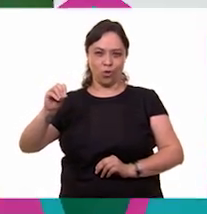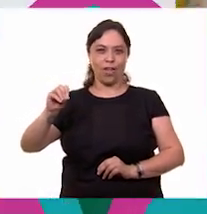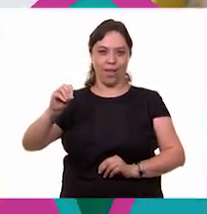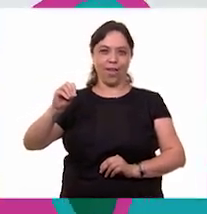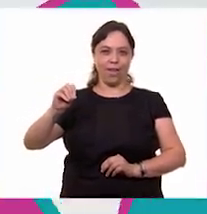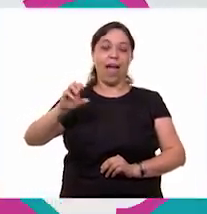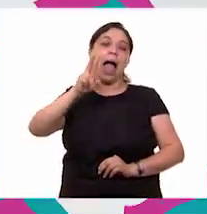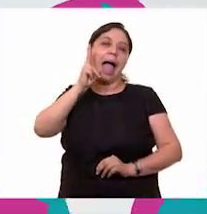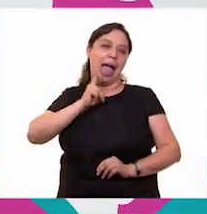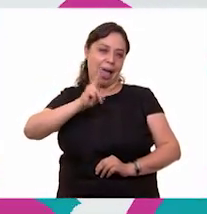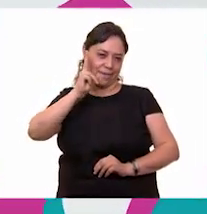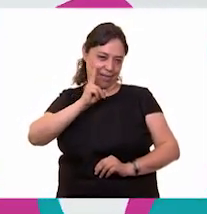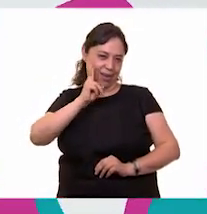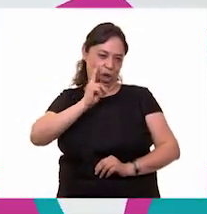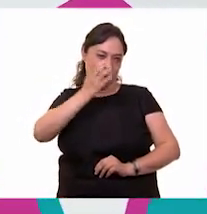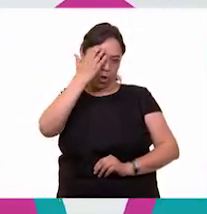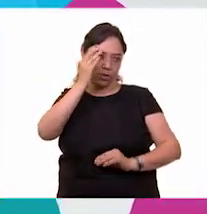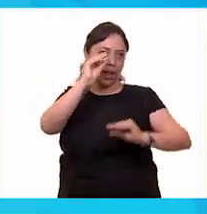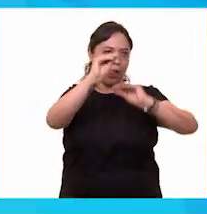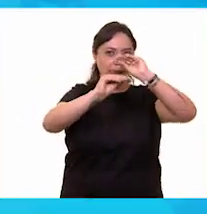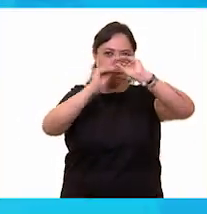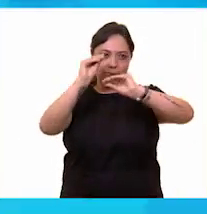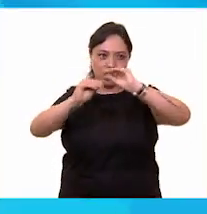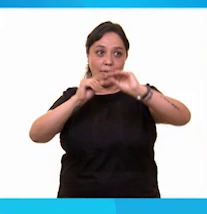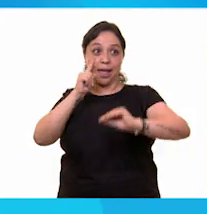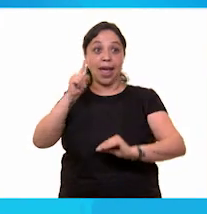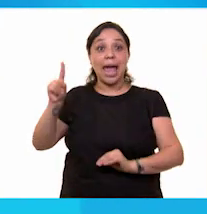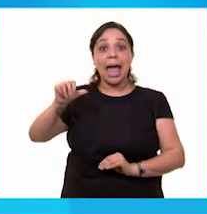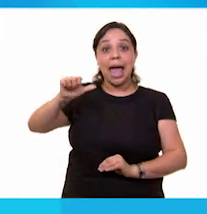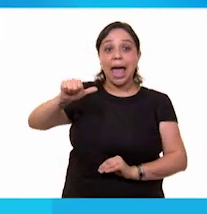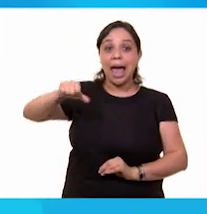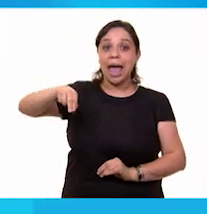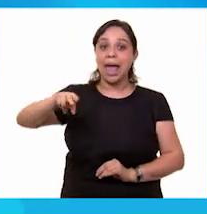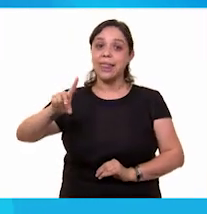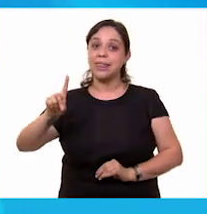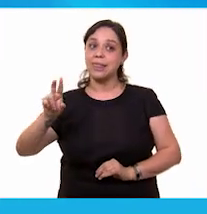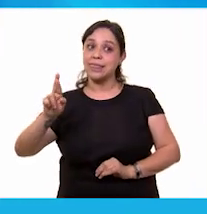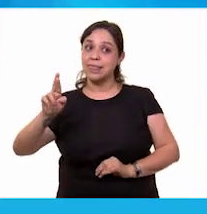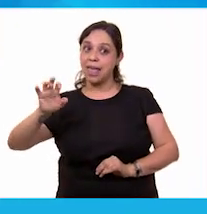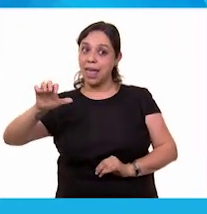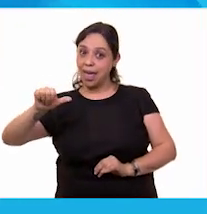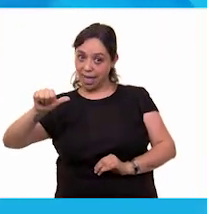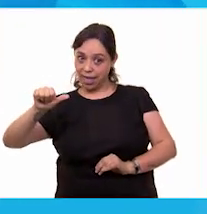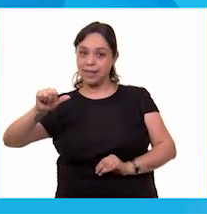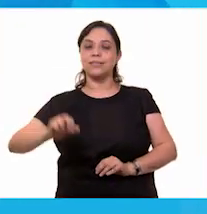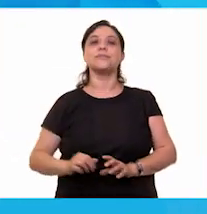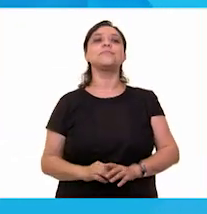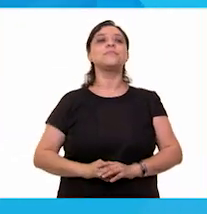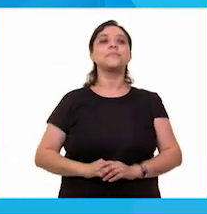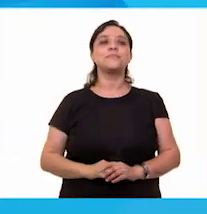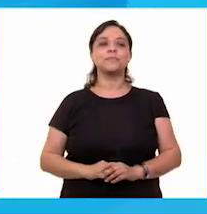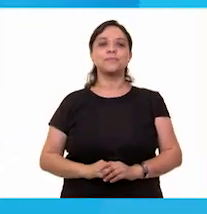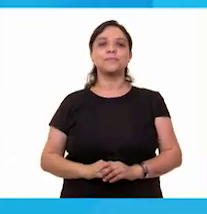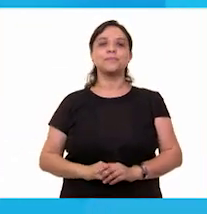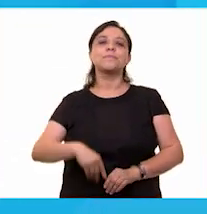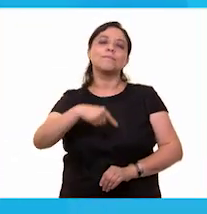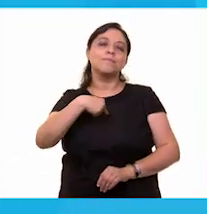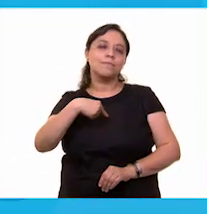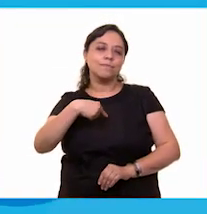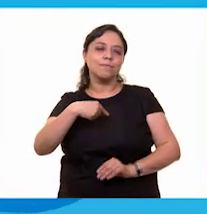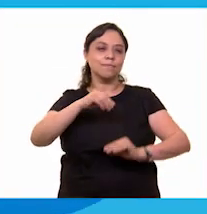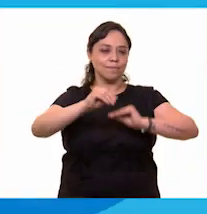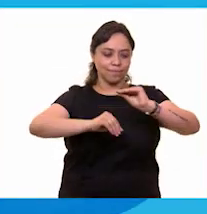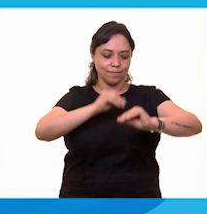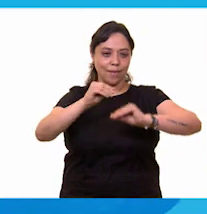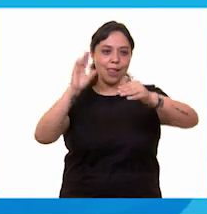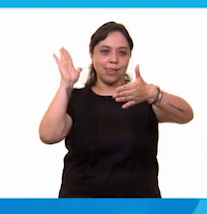para conocerlos. Tenemos ya está el de Andrea. Y yo, mientras te ayudo a ponerle las cintas